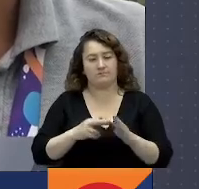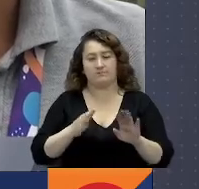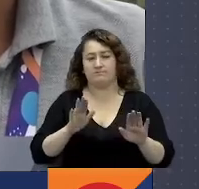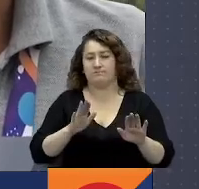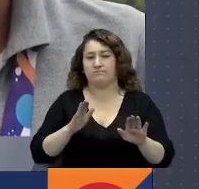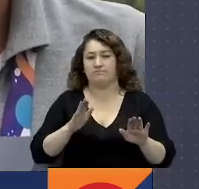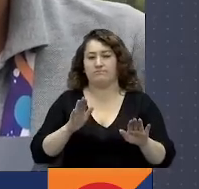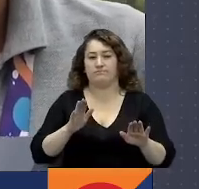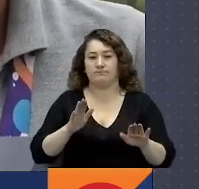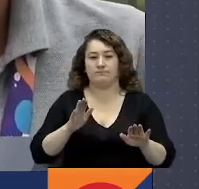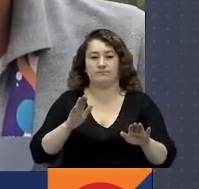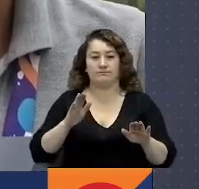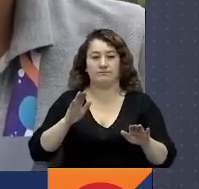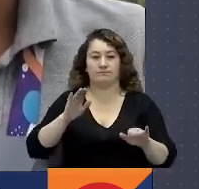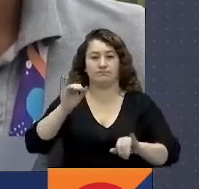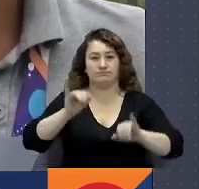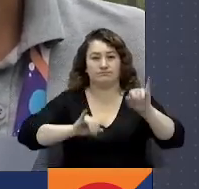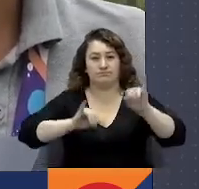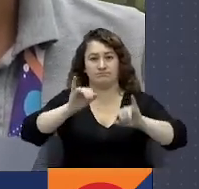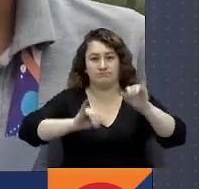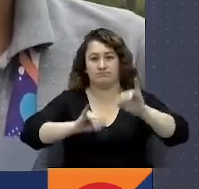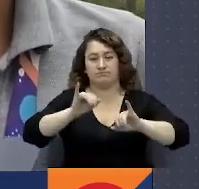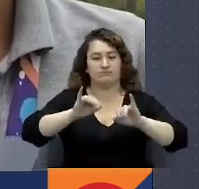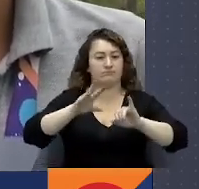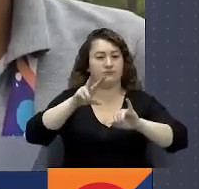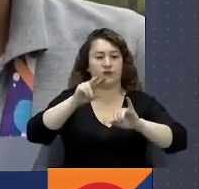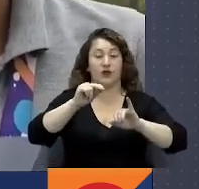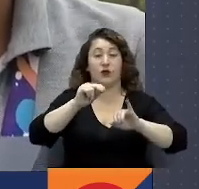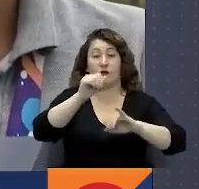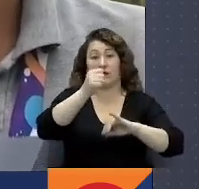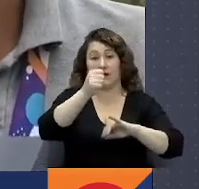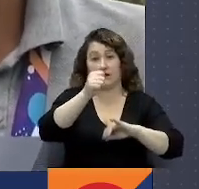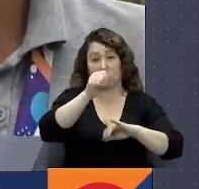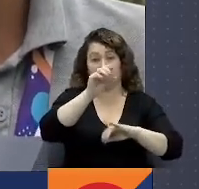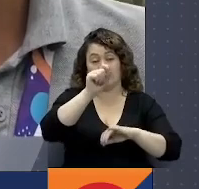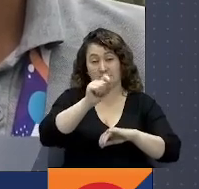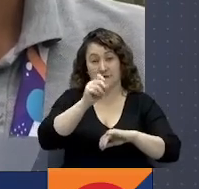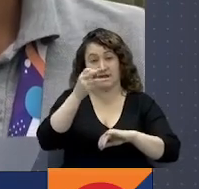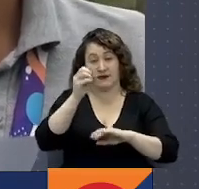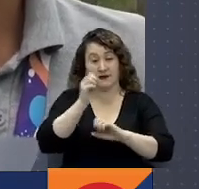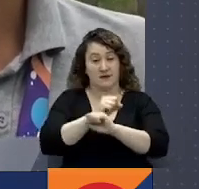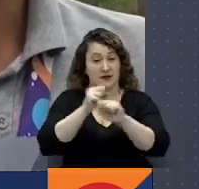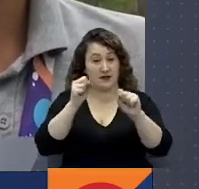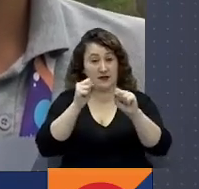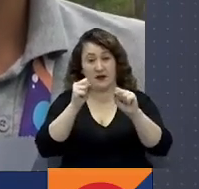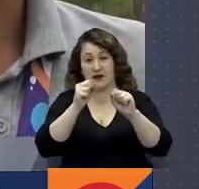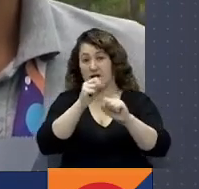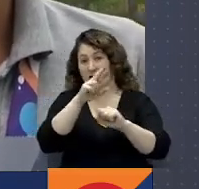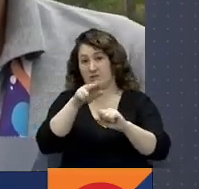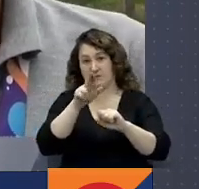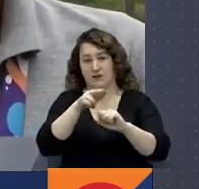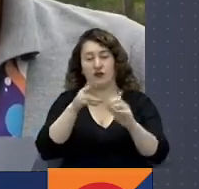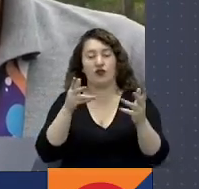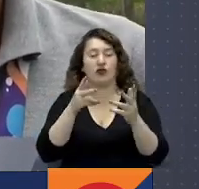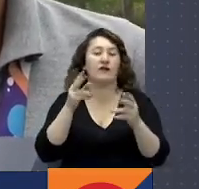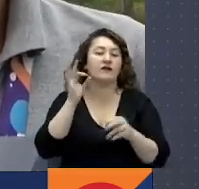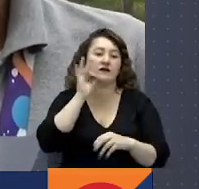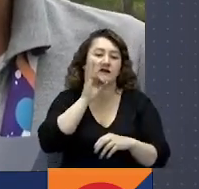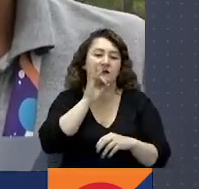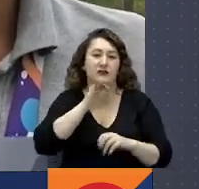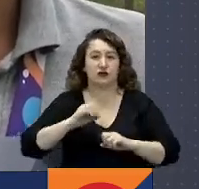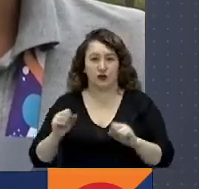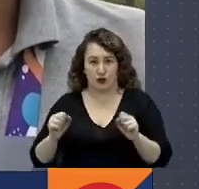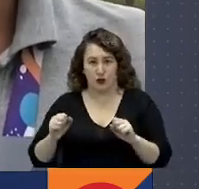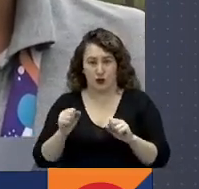movilidad para este tipo de vehículos a partir de las 10:30 de la mañana en la vía